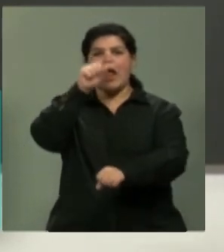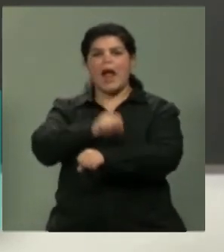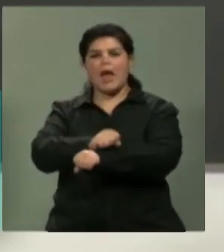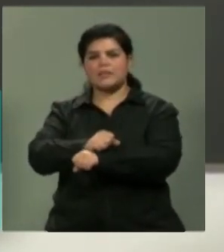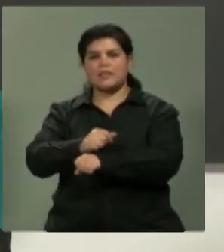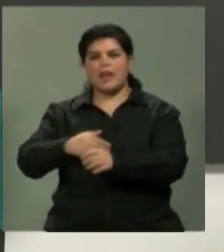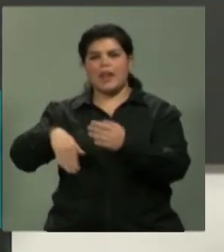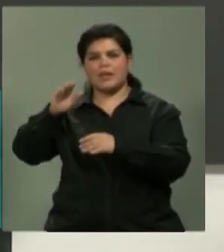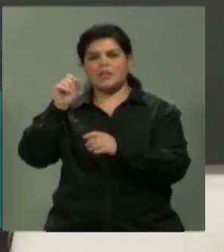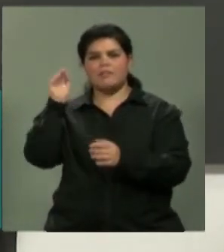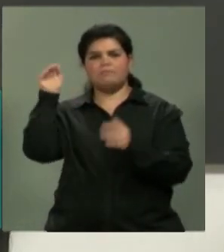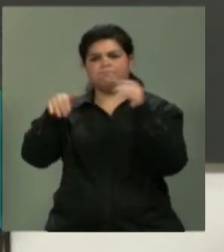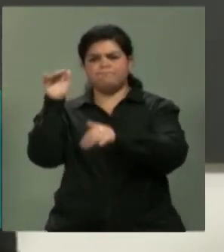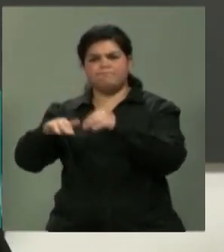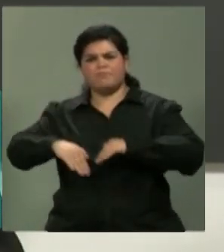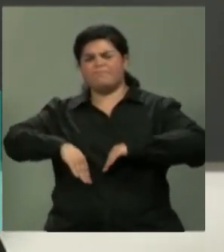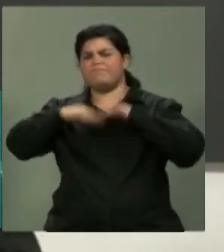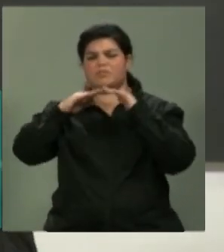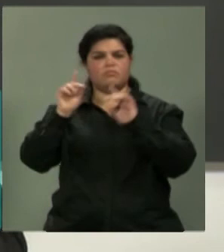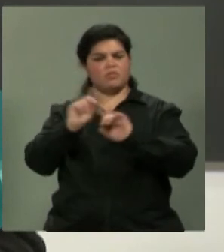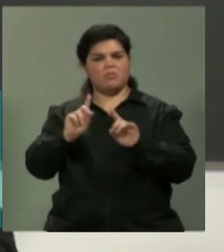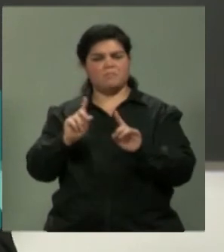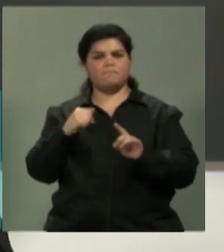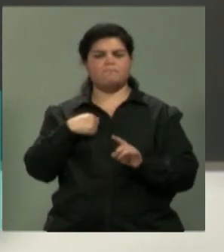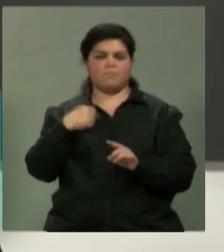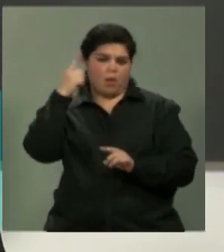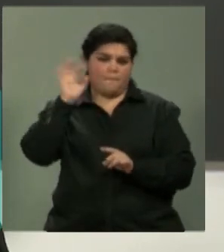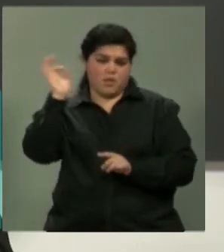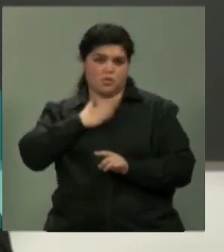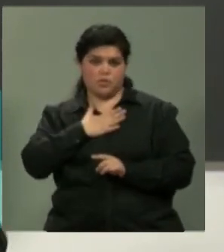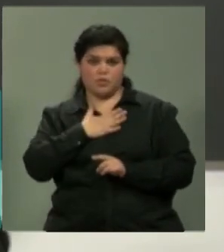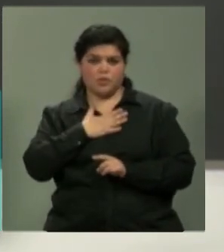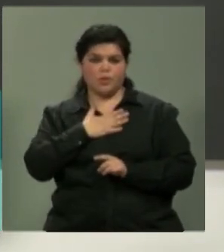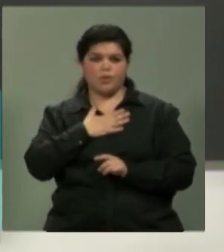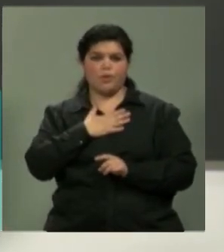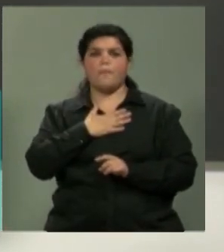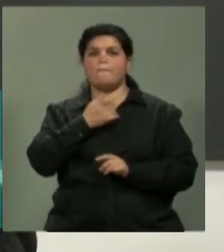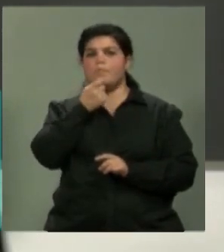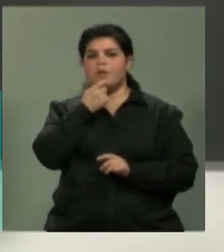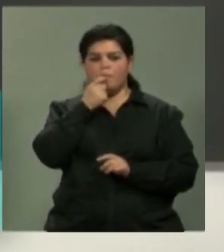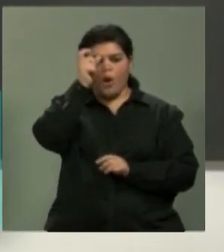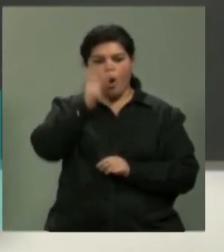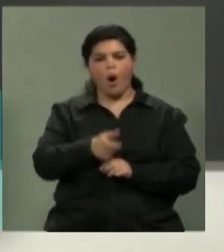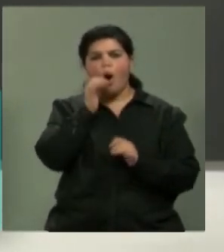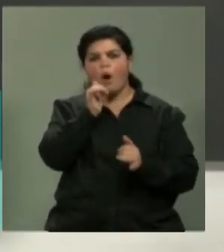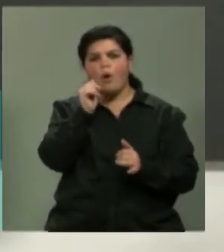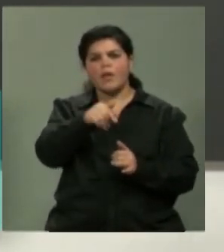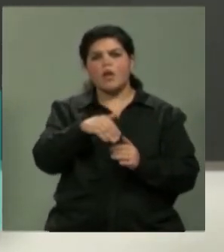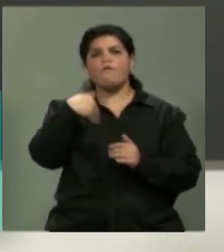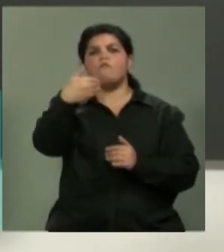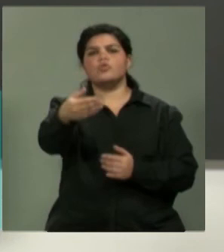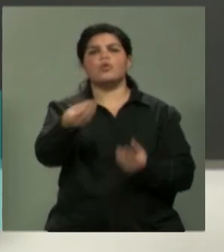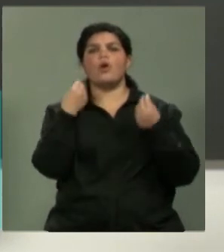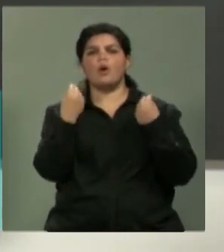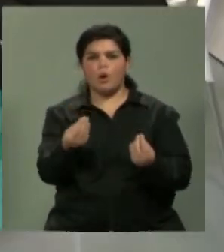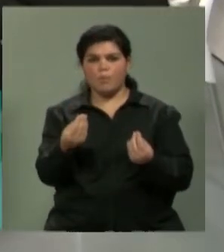esto va por mi cuenta, ¿no? Sino el decir, bueno, ¿cuál va a ser el futuro de ese chico dentro de otra institución? Por